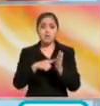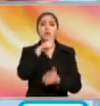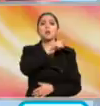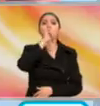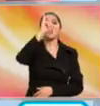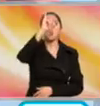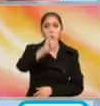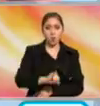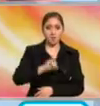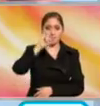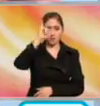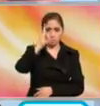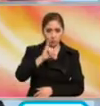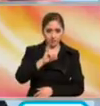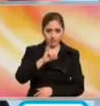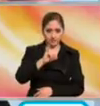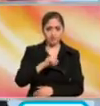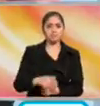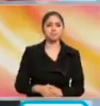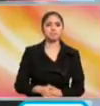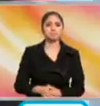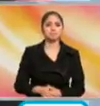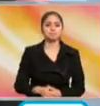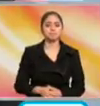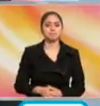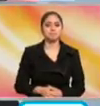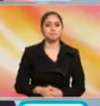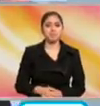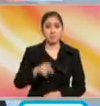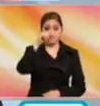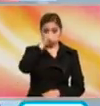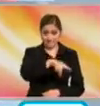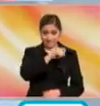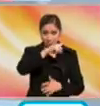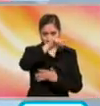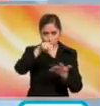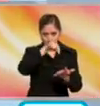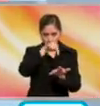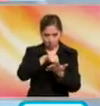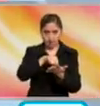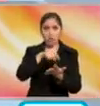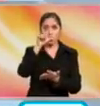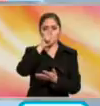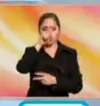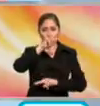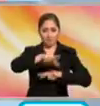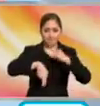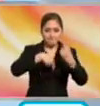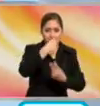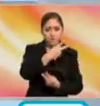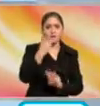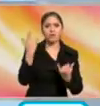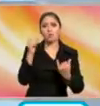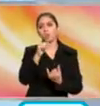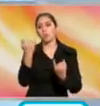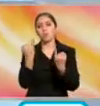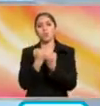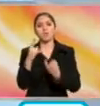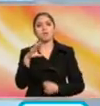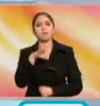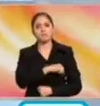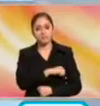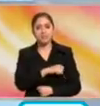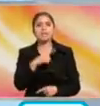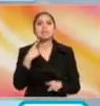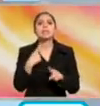jueves y está también ahí alguien que les va a ustedes encantar. Entonces, les voy a decir algo.